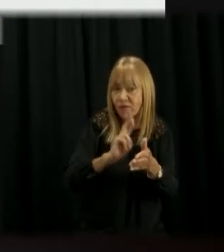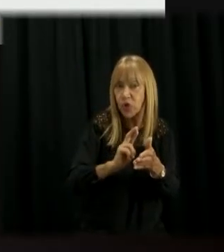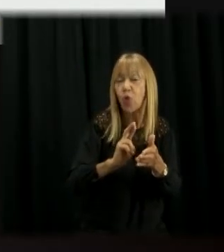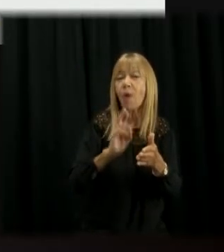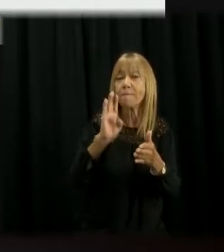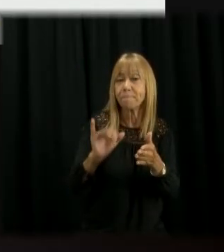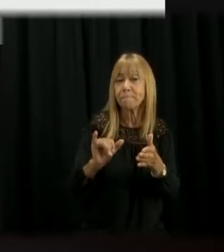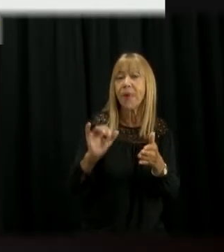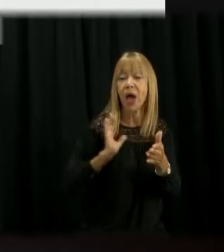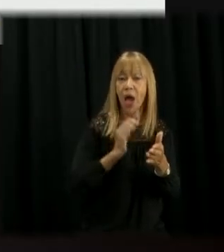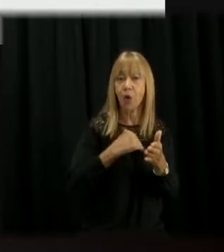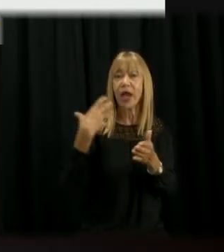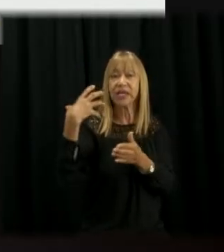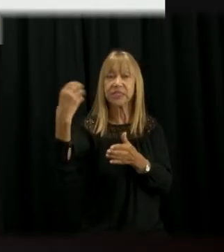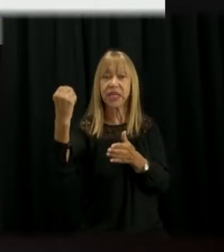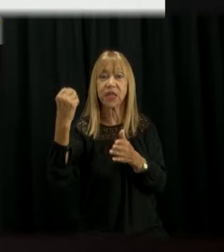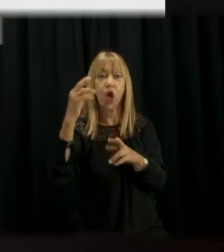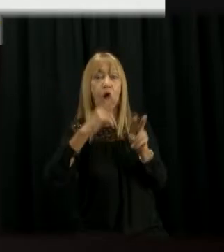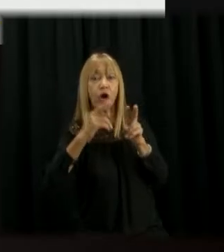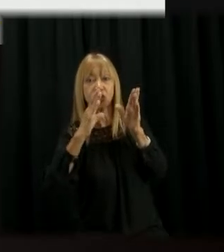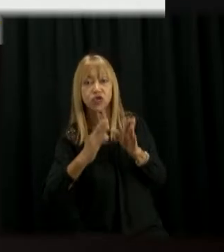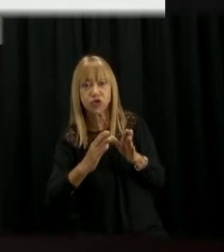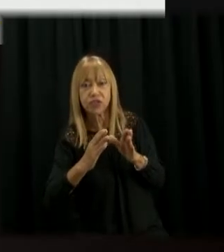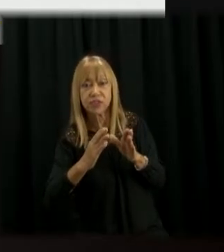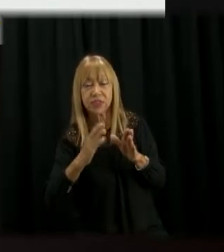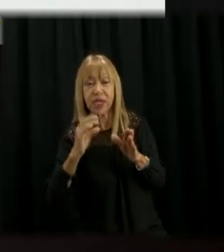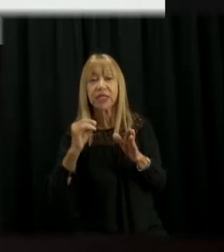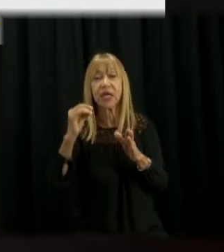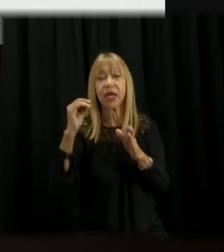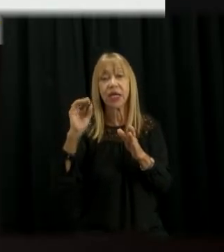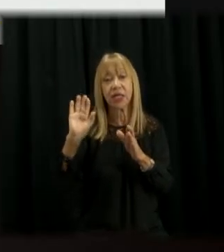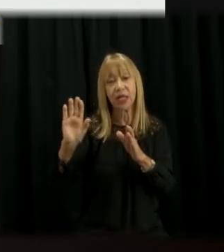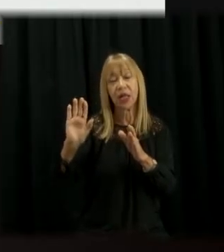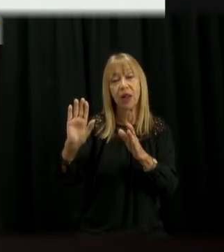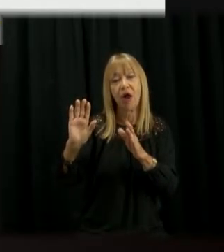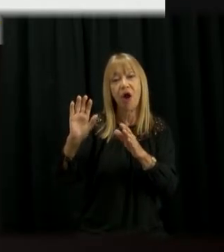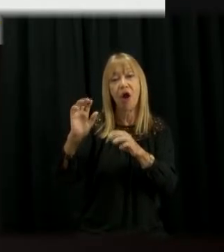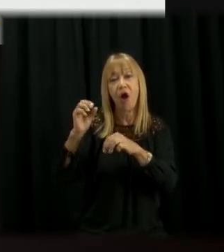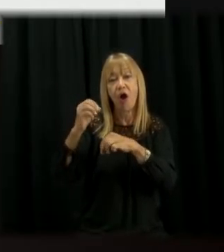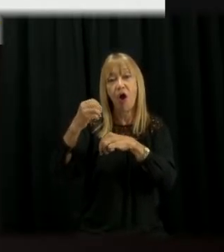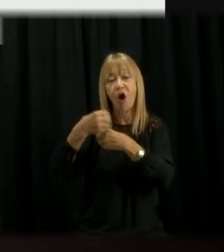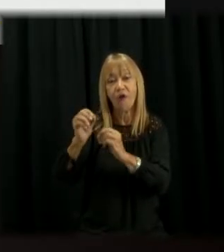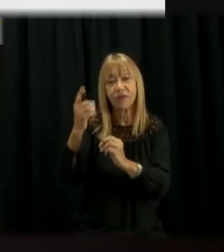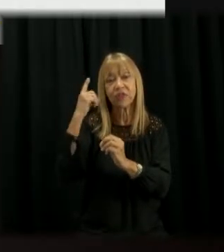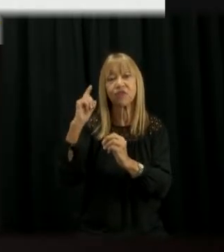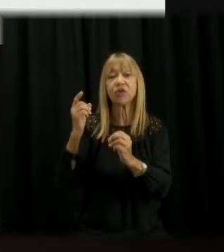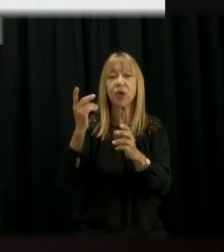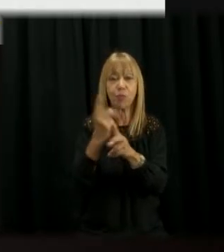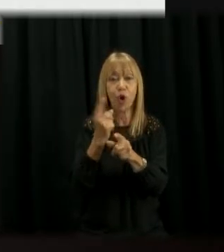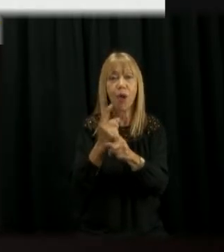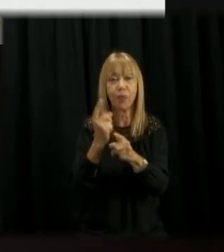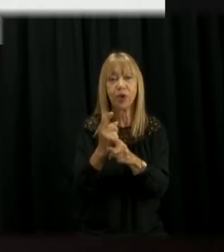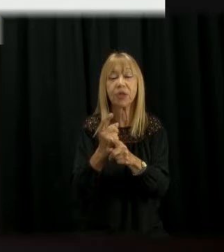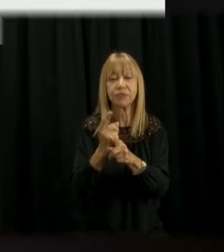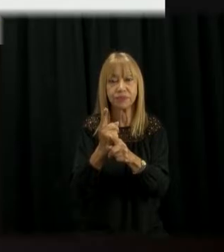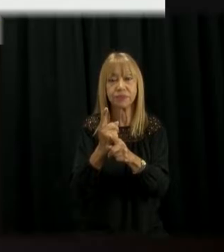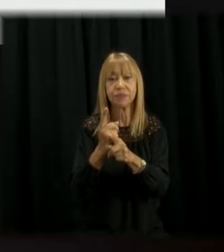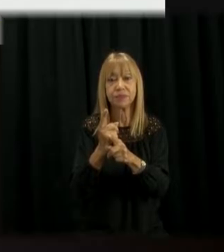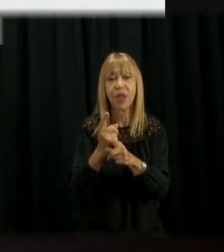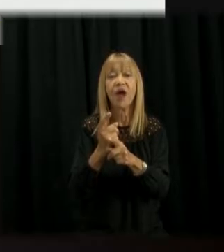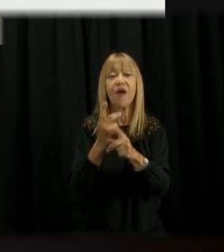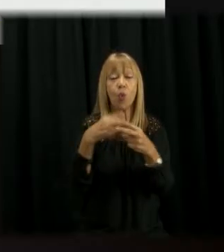una revisión de nuestros auditores externos en sus oficinas nacionales para la